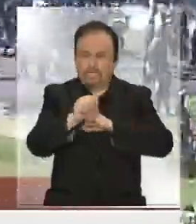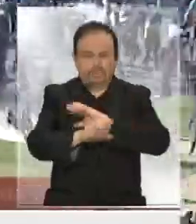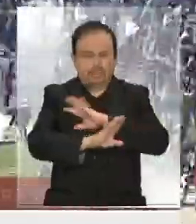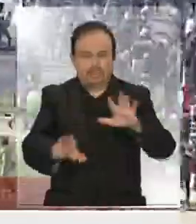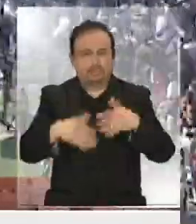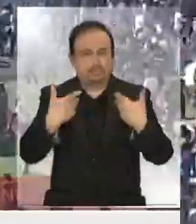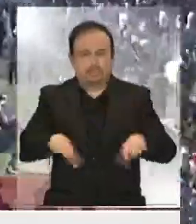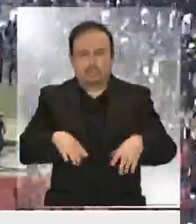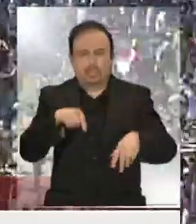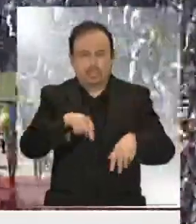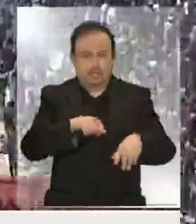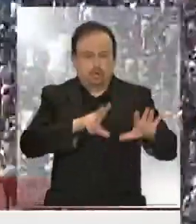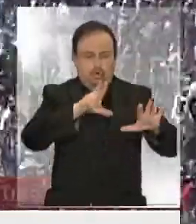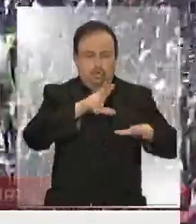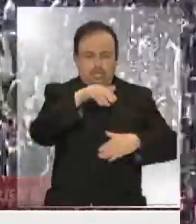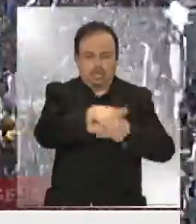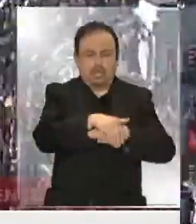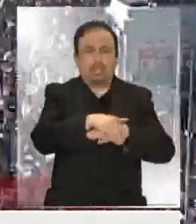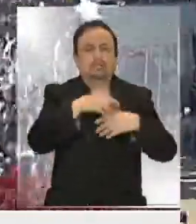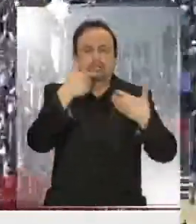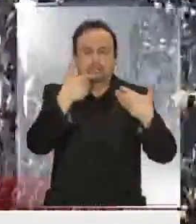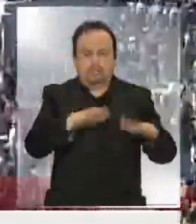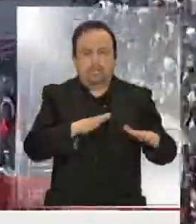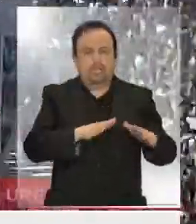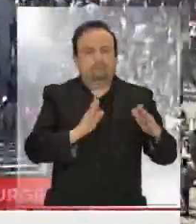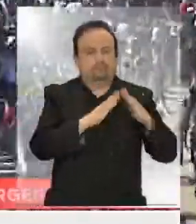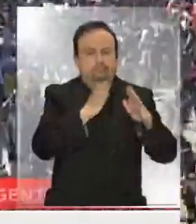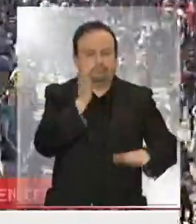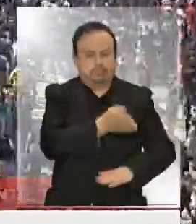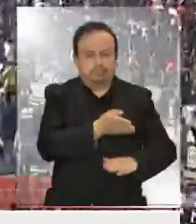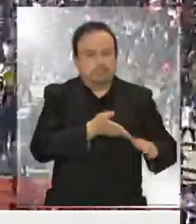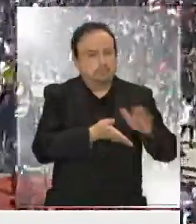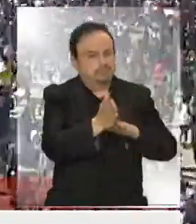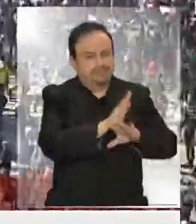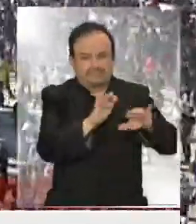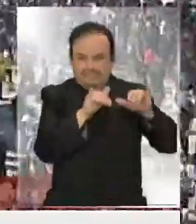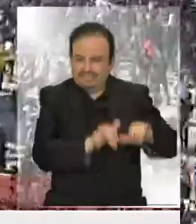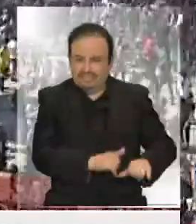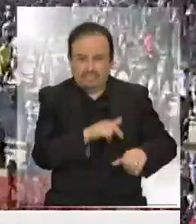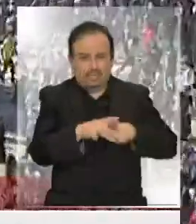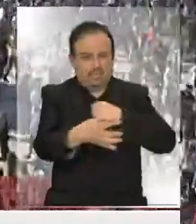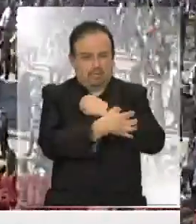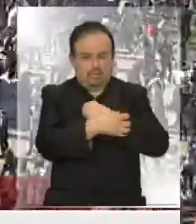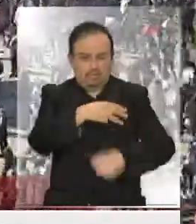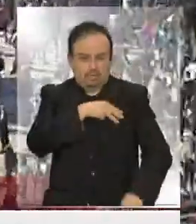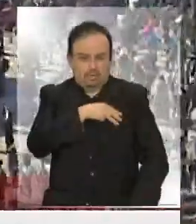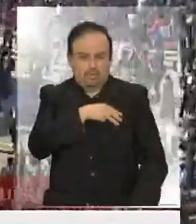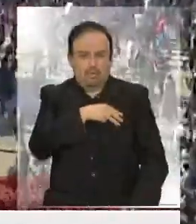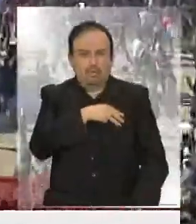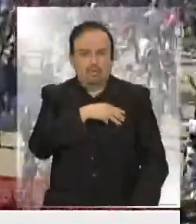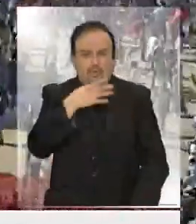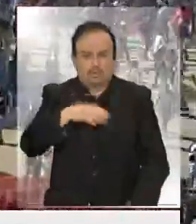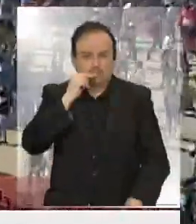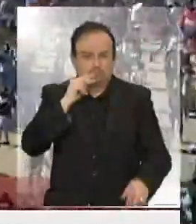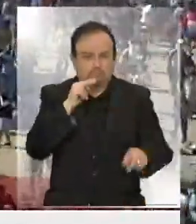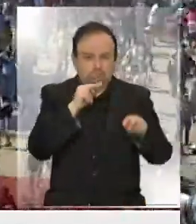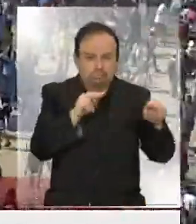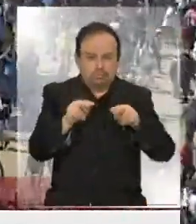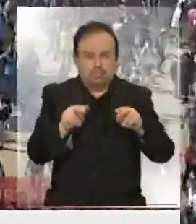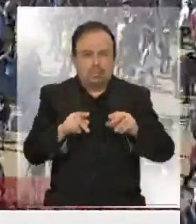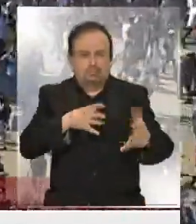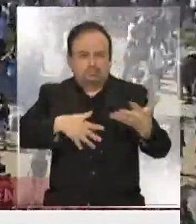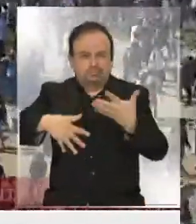y confirma que a partir de las 20 horas dígitos que queda en la región metropolitana mientras vemos los primeros incidentes en